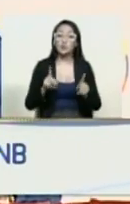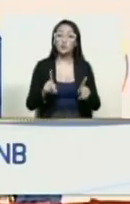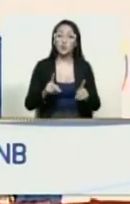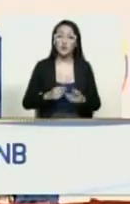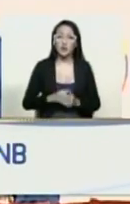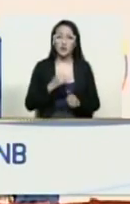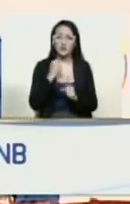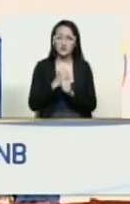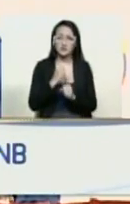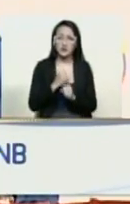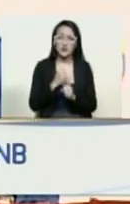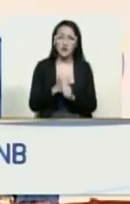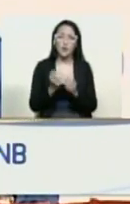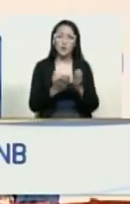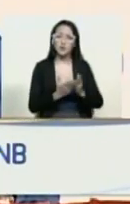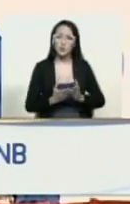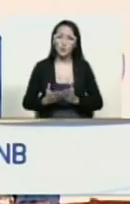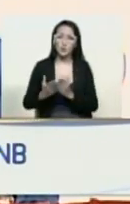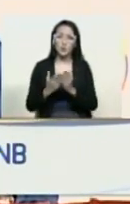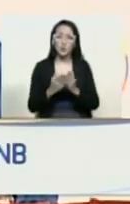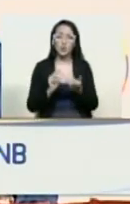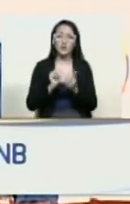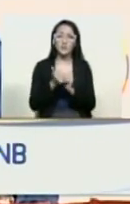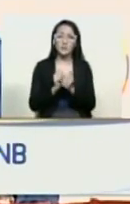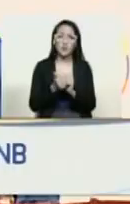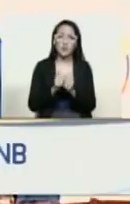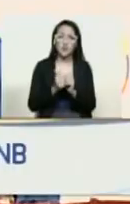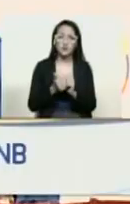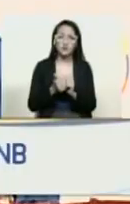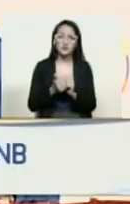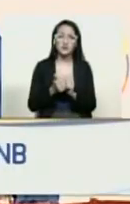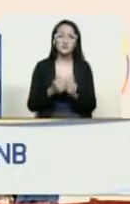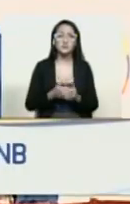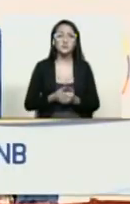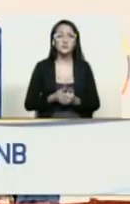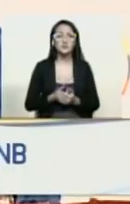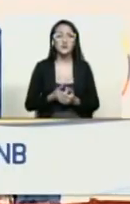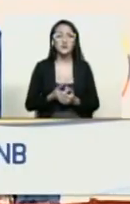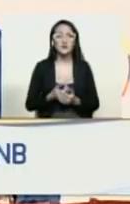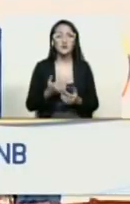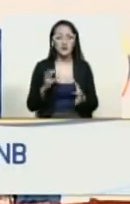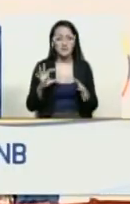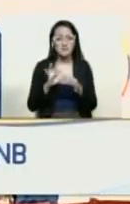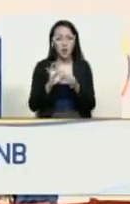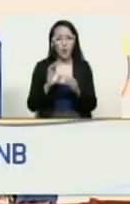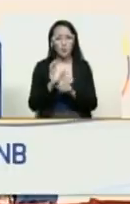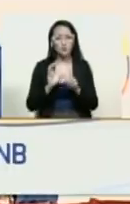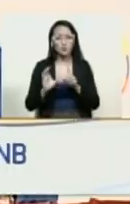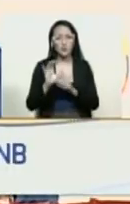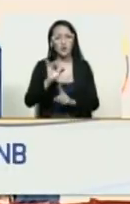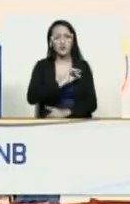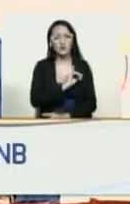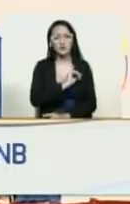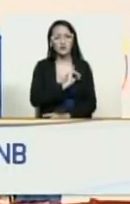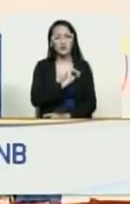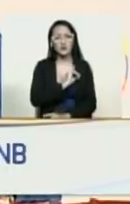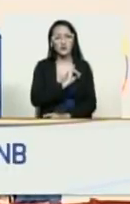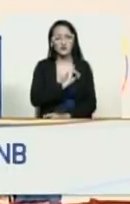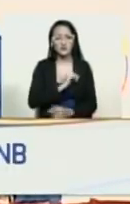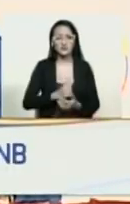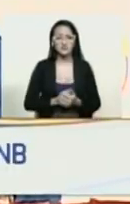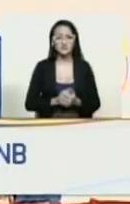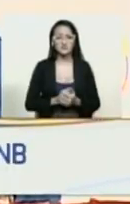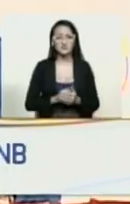oportunidades de trabajo, de estudio, de deporte, que tenga enganche con la cultura, la identidad,